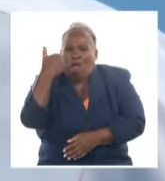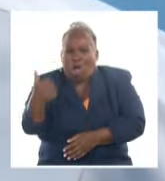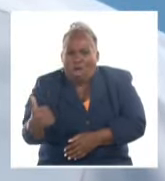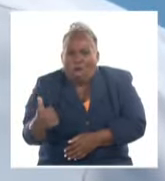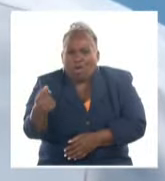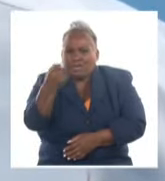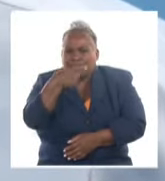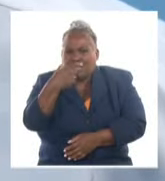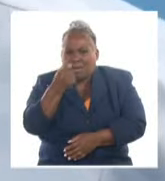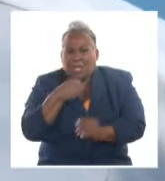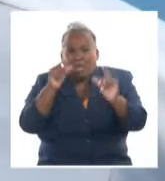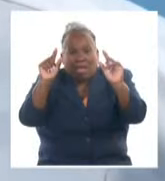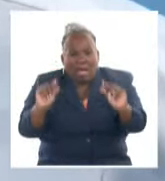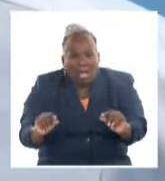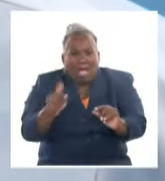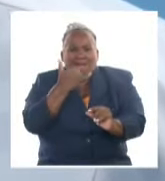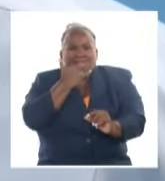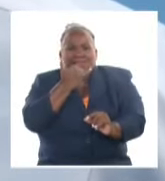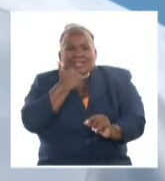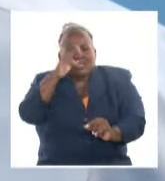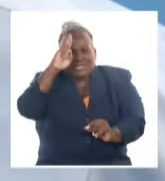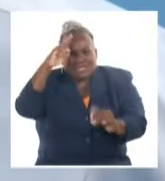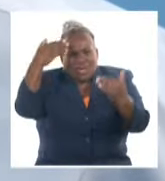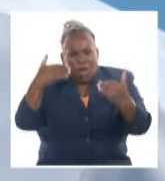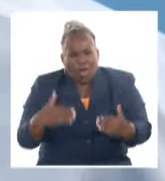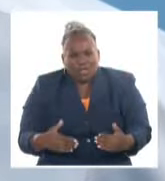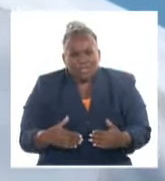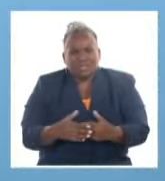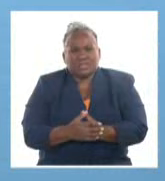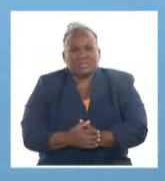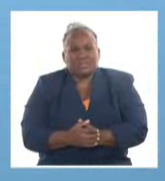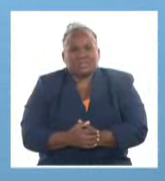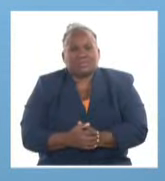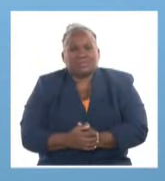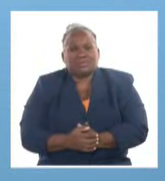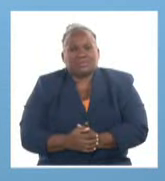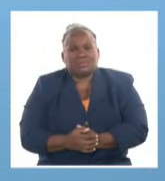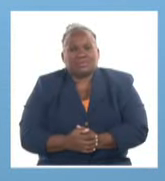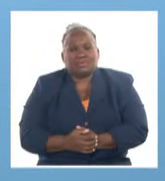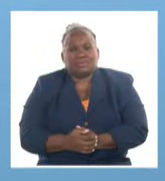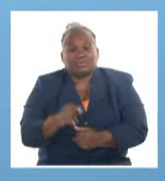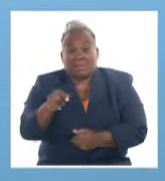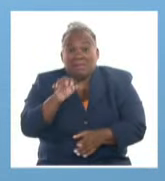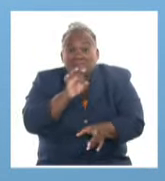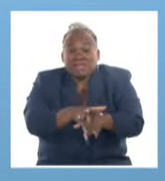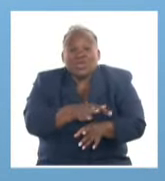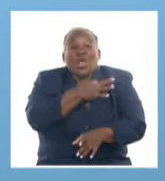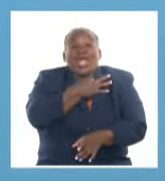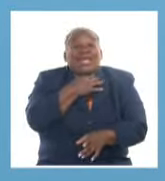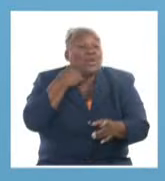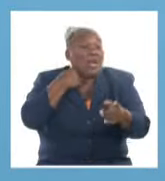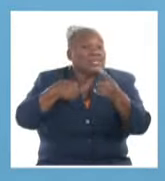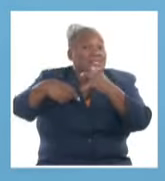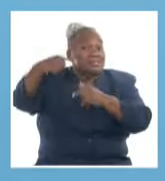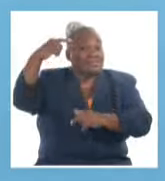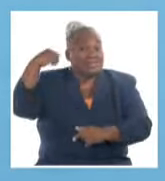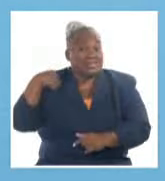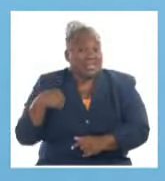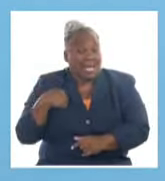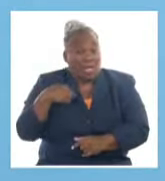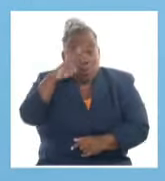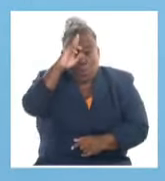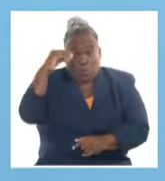disminuye los efectos adversos que pueden provocar este tipo de terapias que son tan agresivas. Desde enero del pasado año comenzó a funcionar la consulta